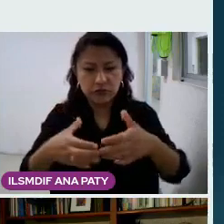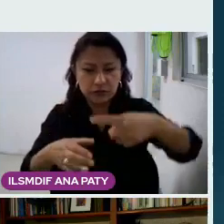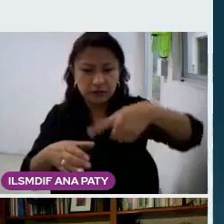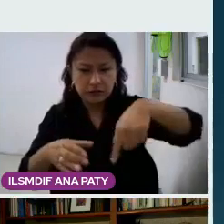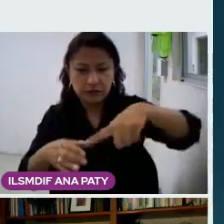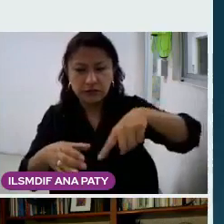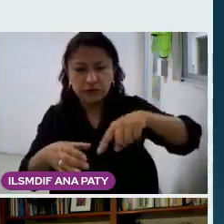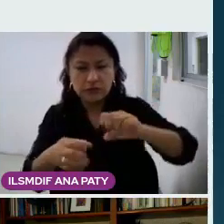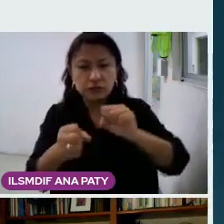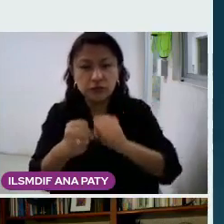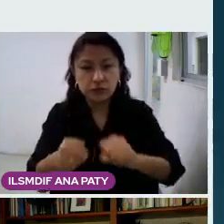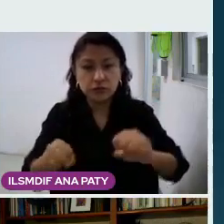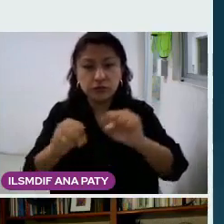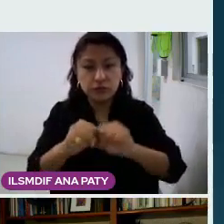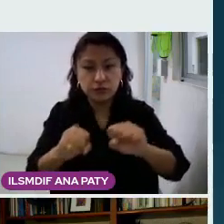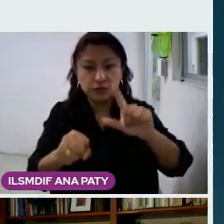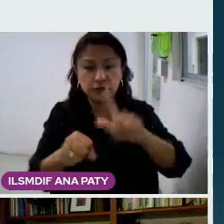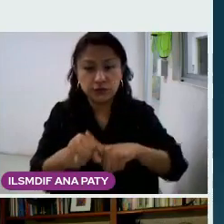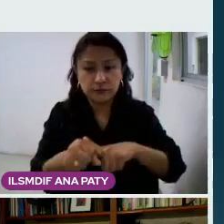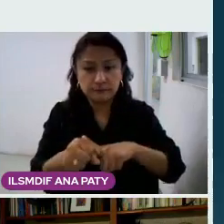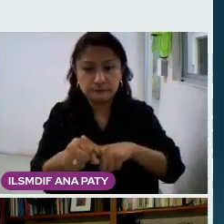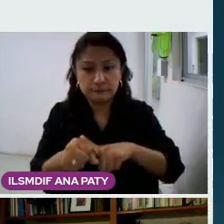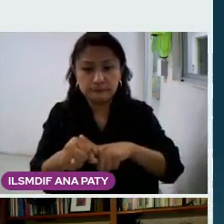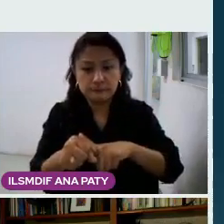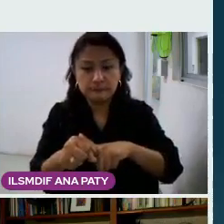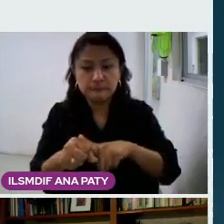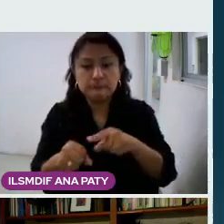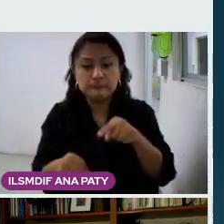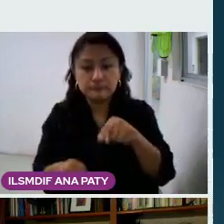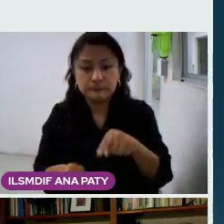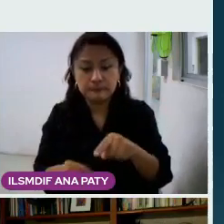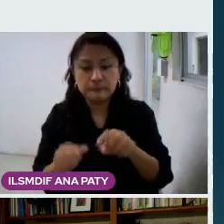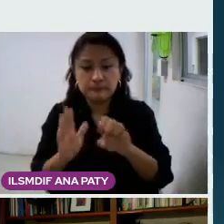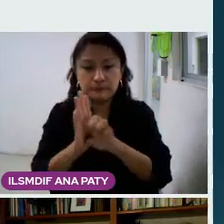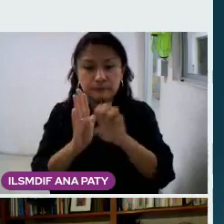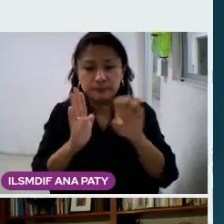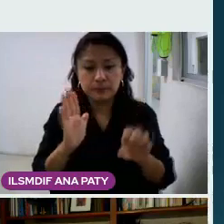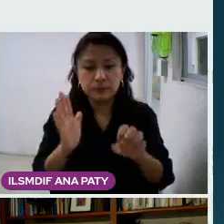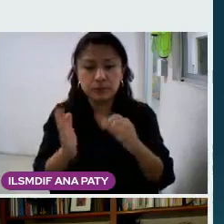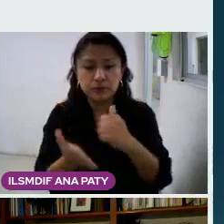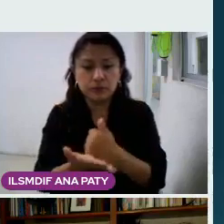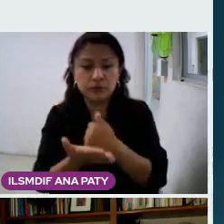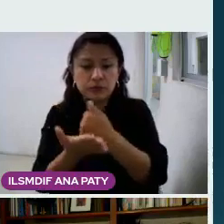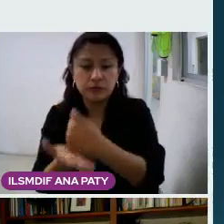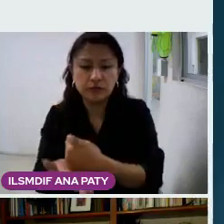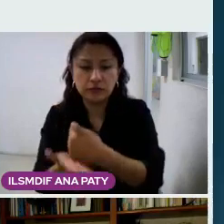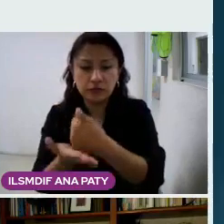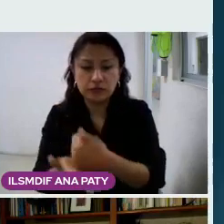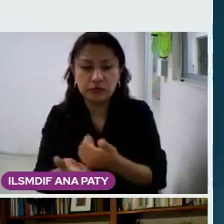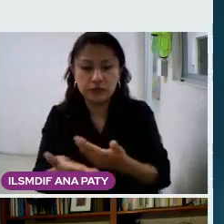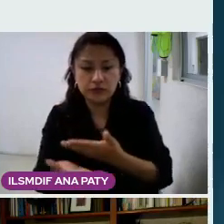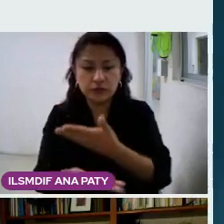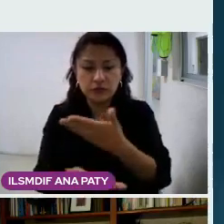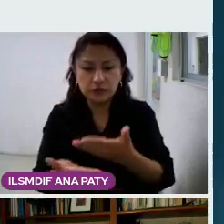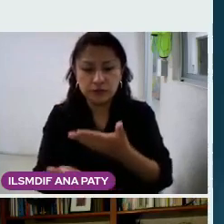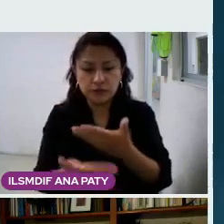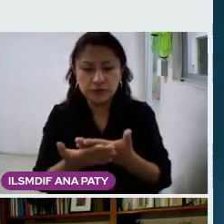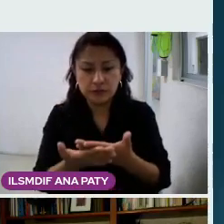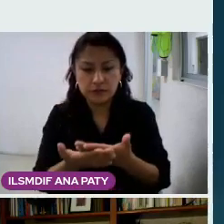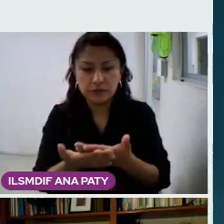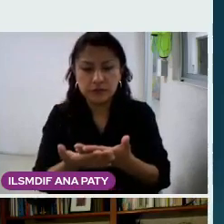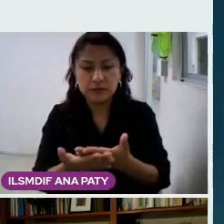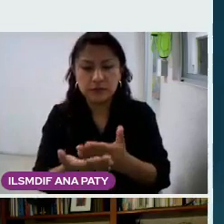hora de nacer, pues ni hablar que se vuelve un foco principal de relación,